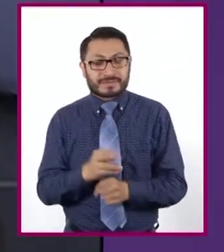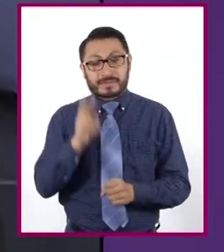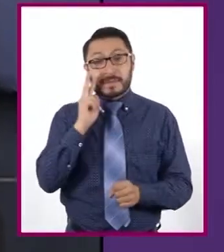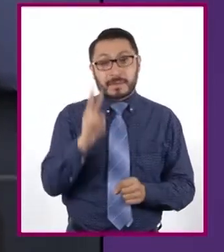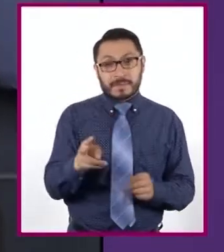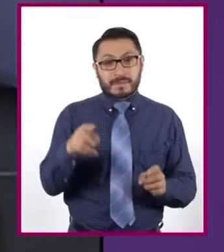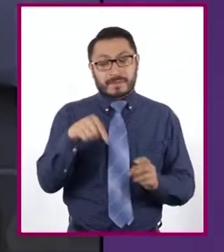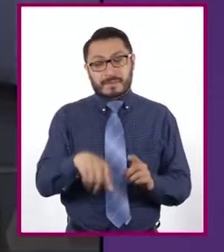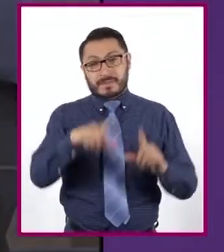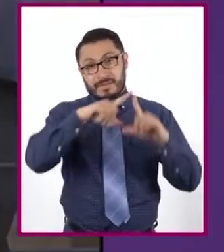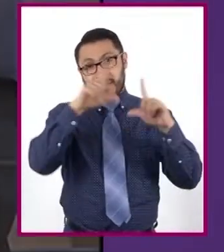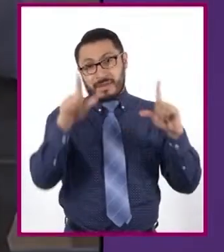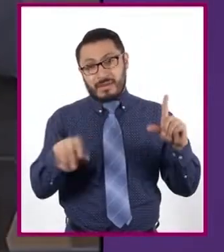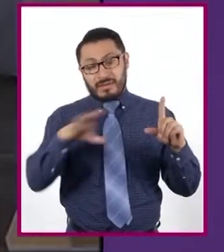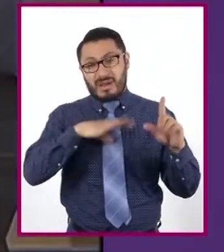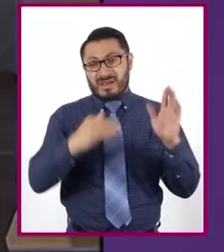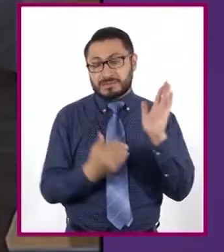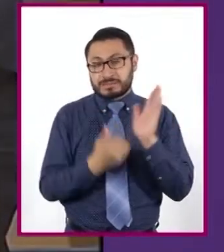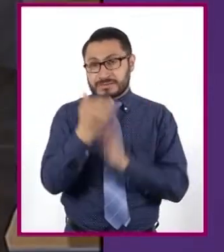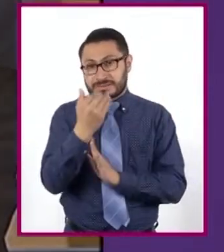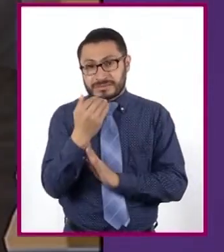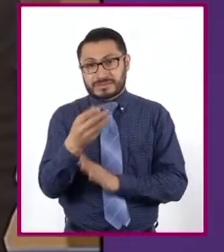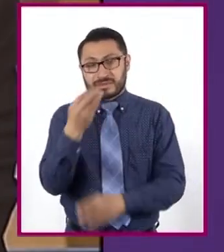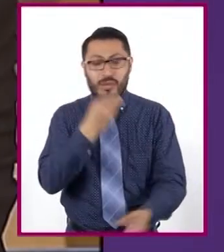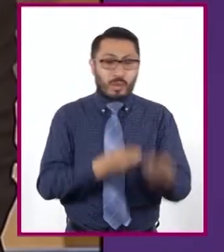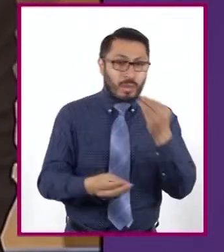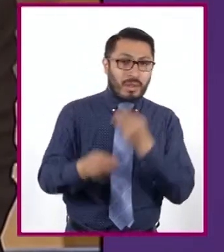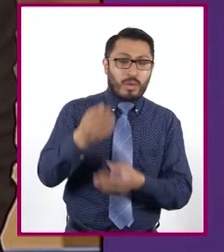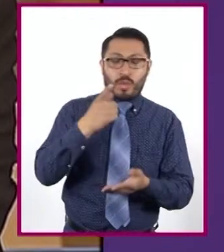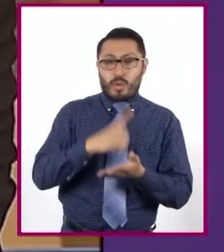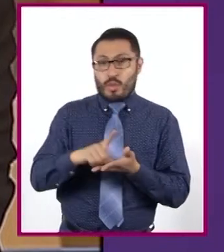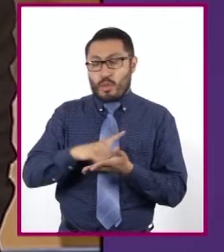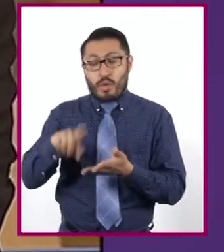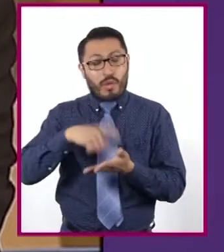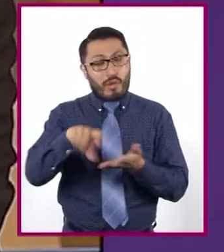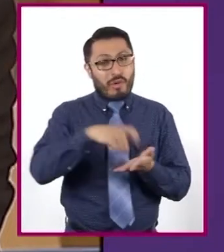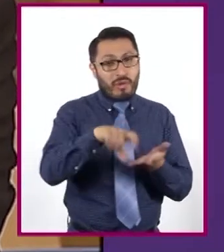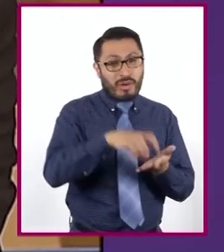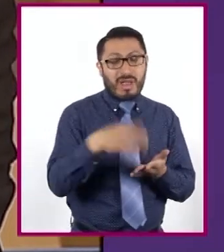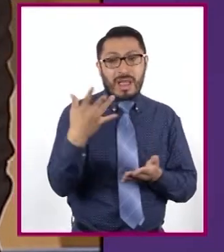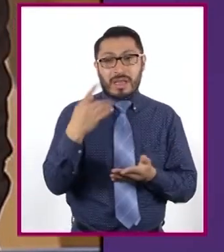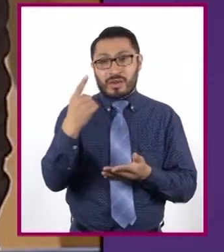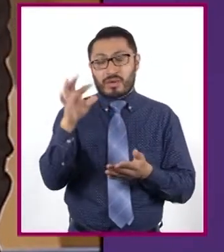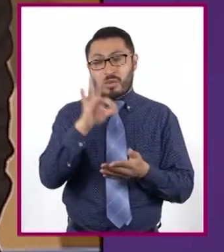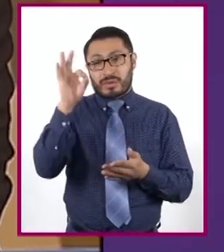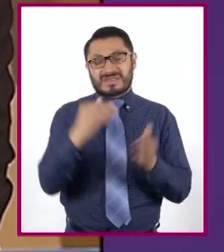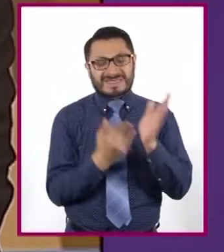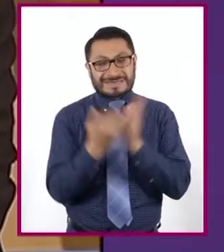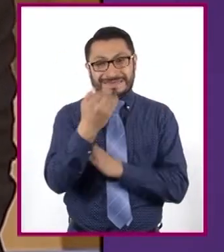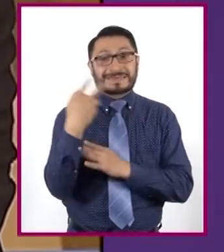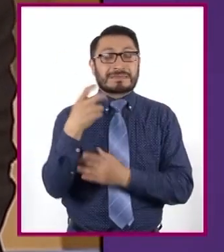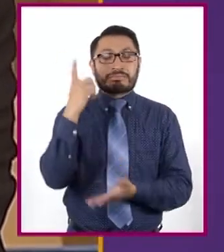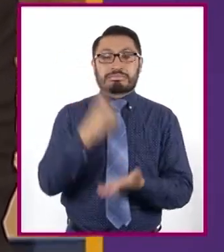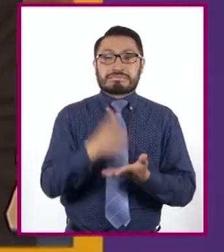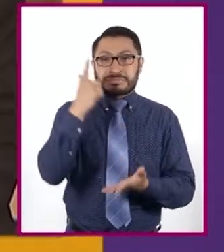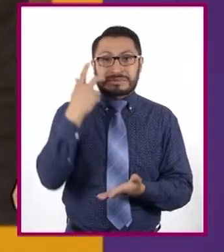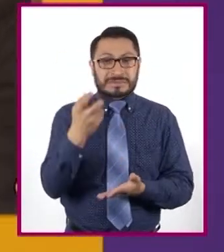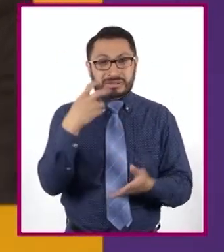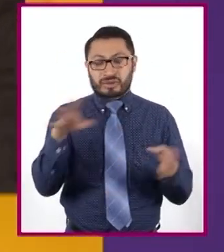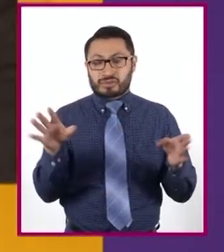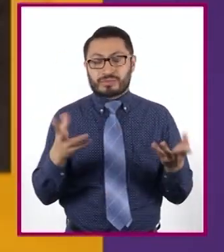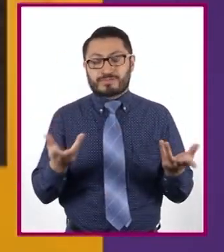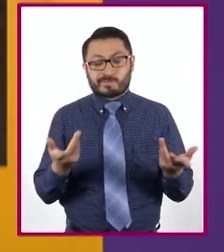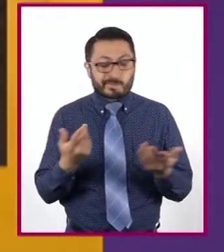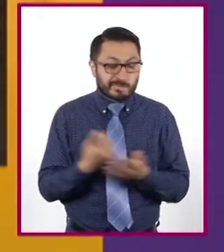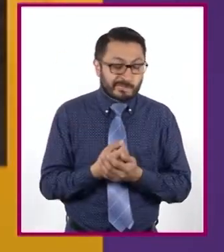visto que en México el incremento de consumidores se ha dado en un 51%, eso es una situación bastante grave. Esto está generando